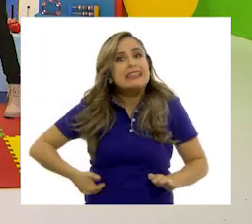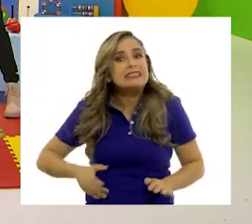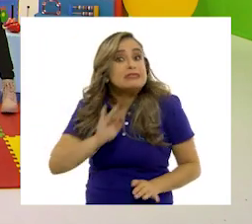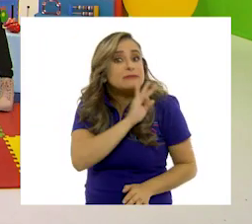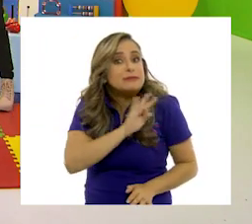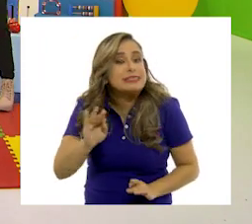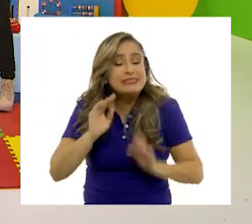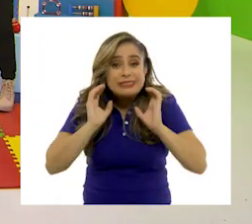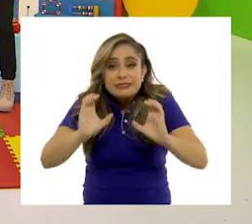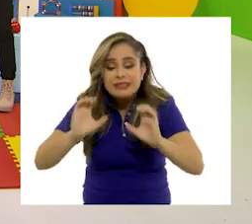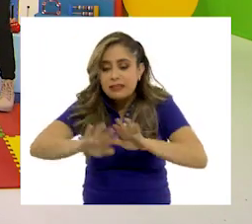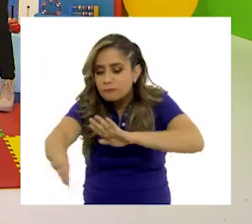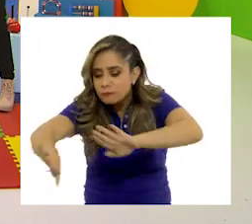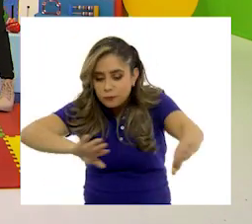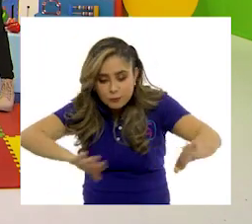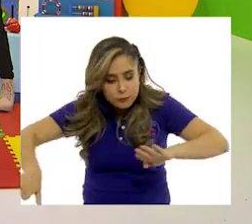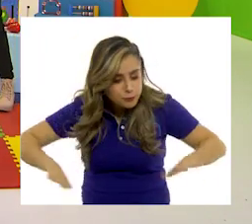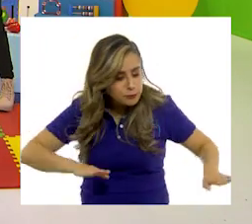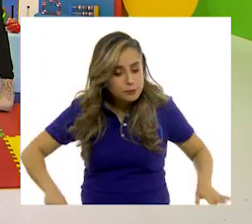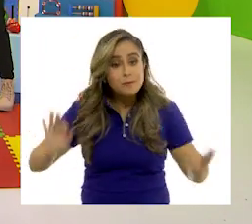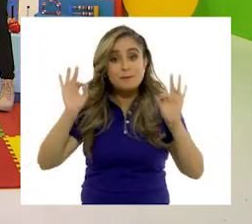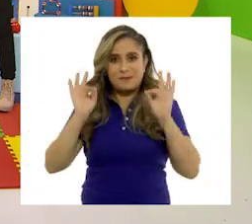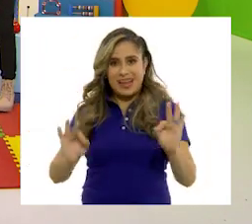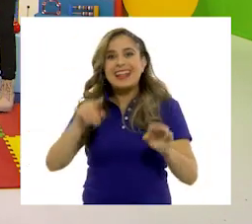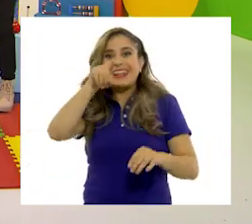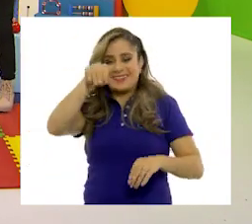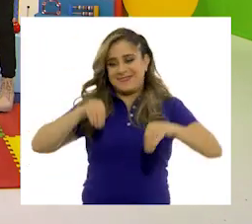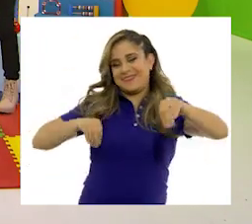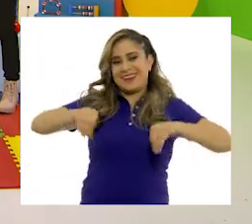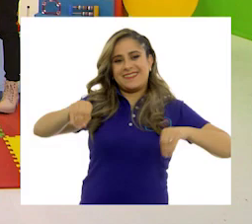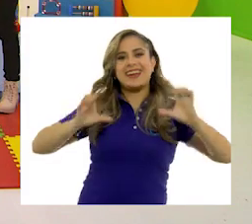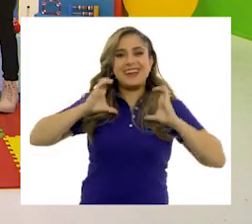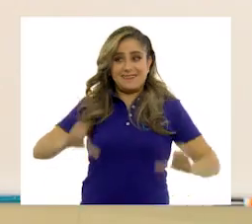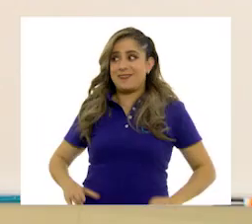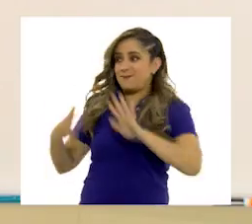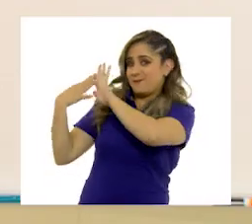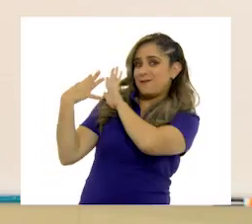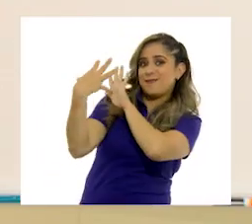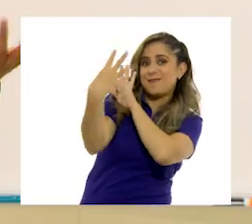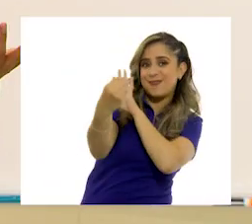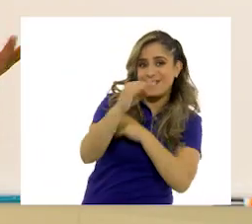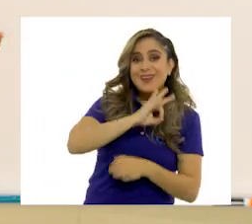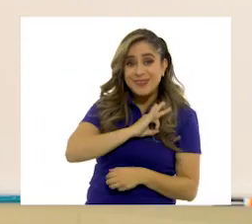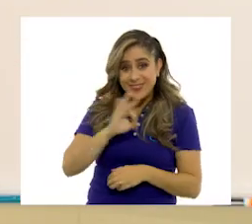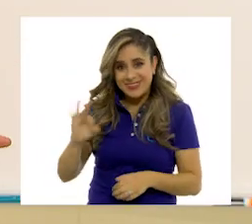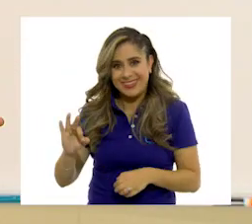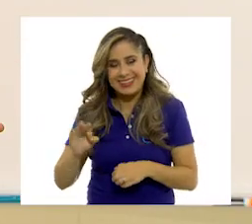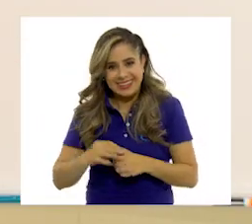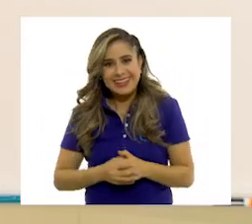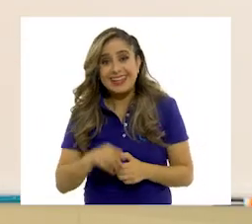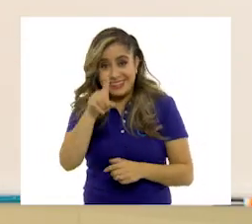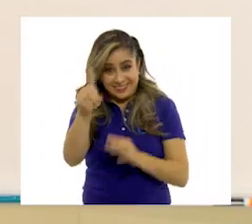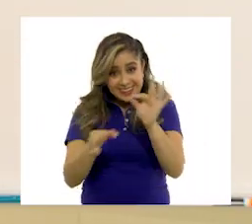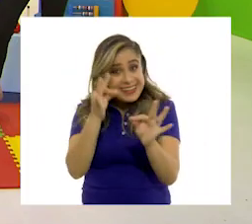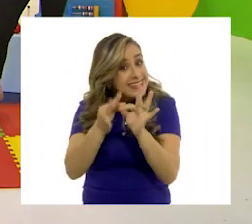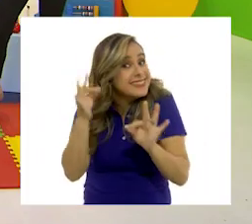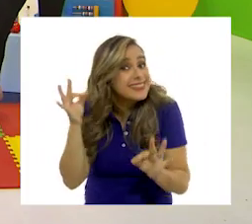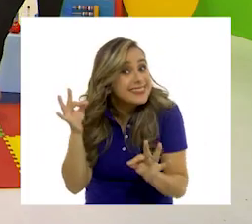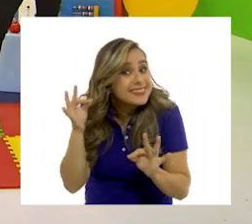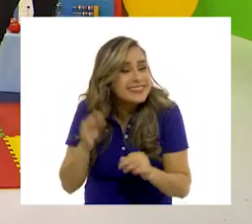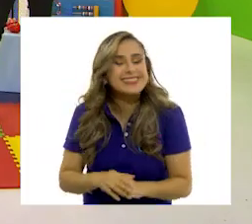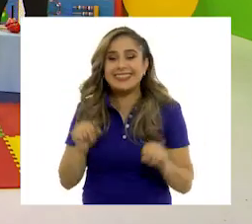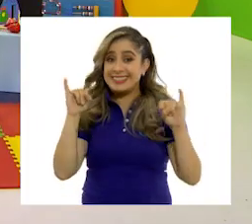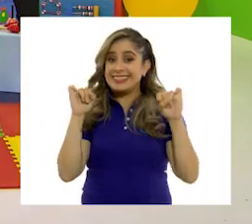como vamos a hacer nosotros, para que hagan los movimientos junto con nosotros, ¿ya? ¿Ustedes en casa ya están listos?